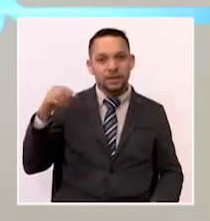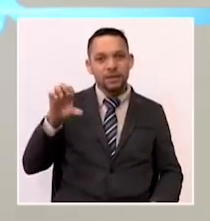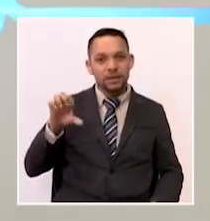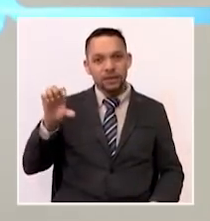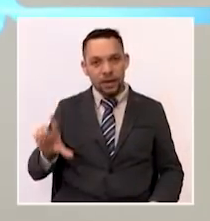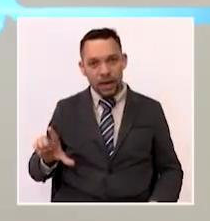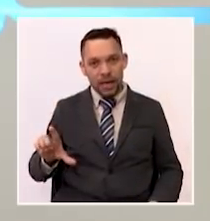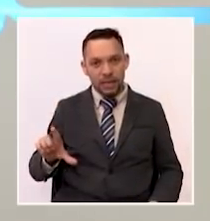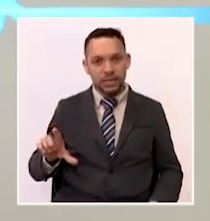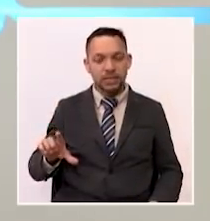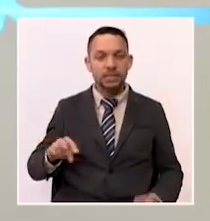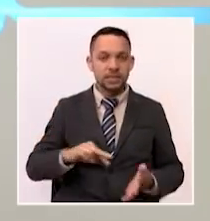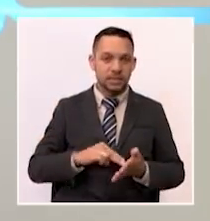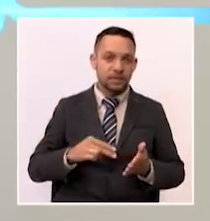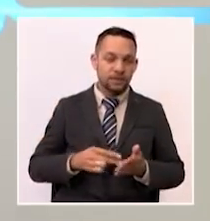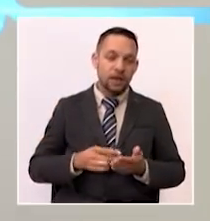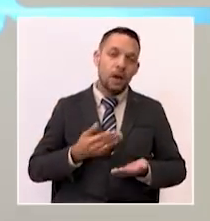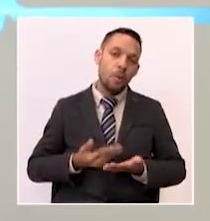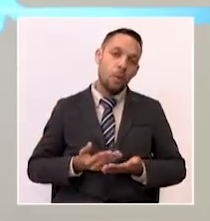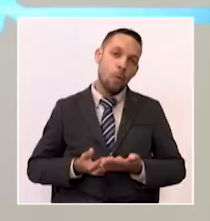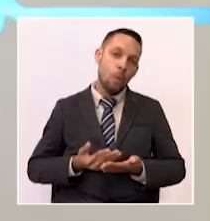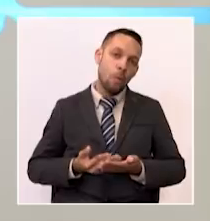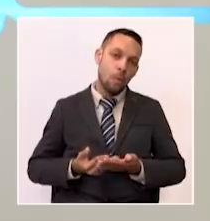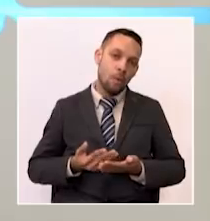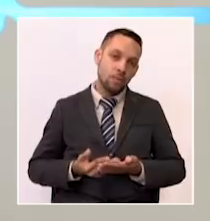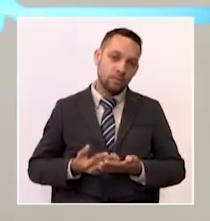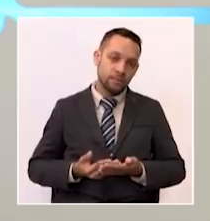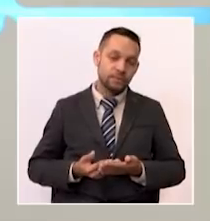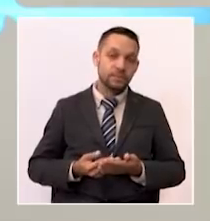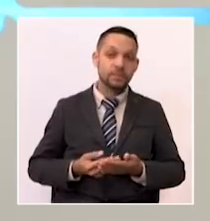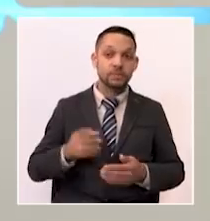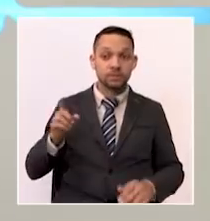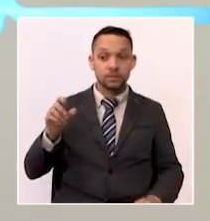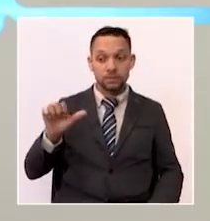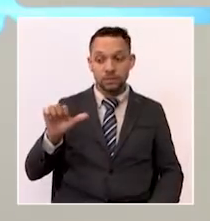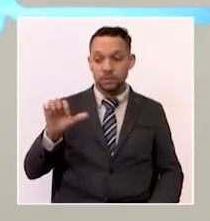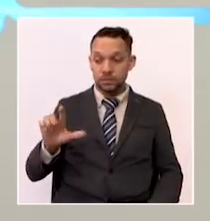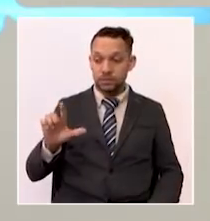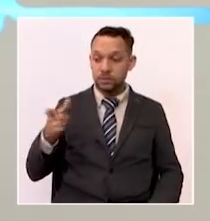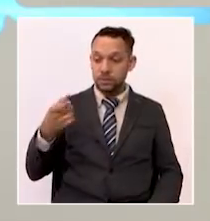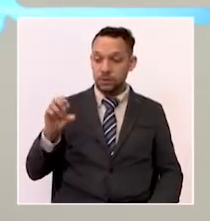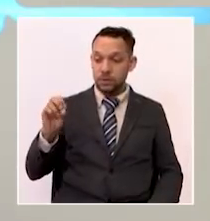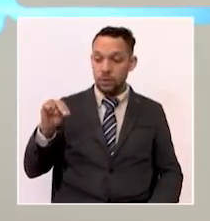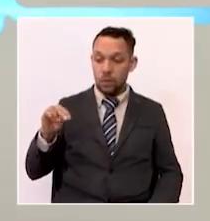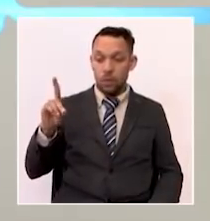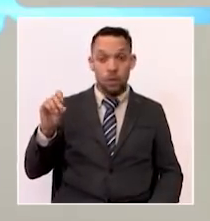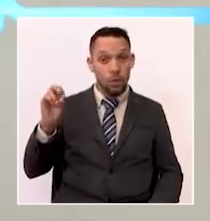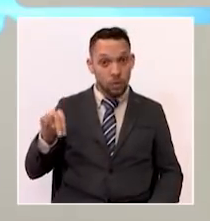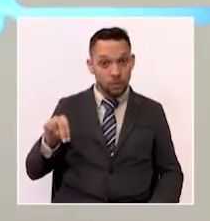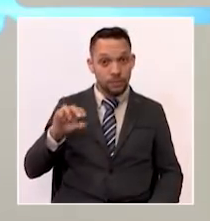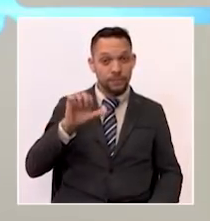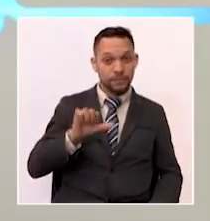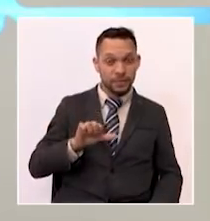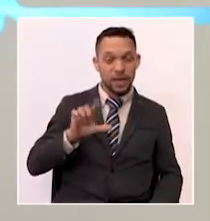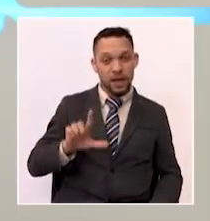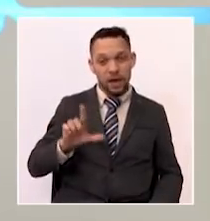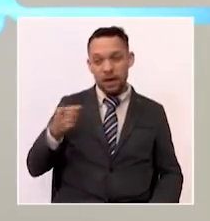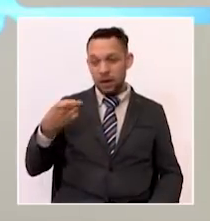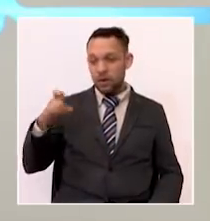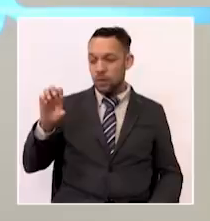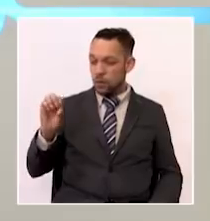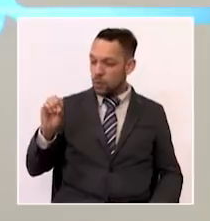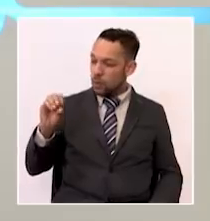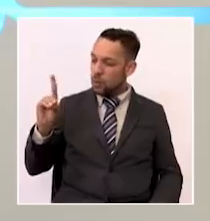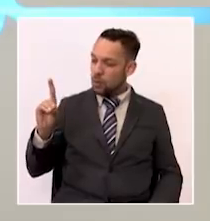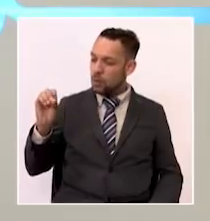la humedad. Sin embargo, el hecho de que los protectores sean de algodón no quiere decir que no produzcan ninguna lesión. Los protectores, cuando se